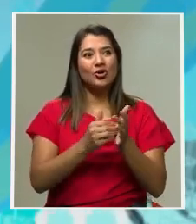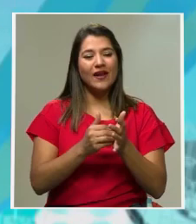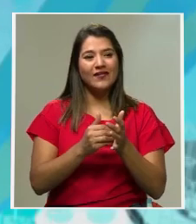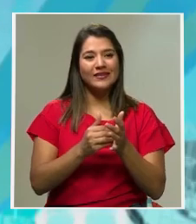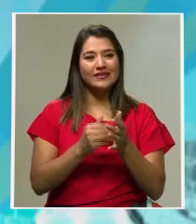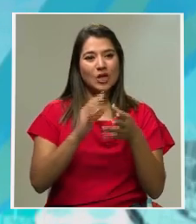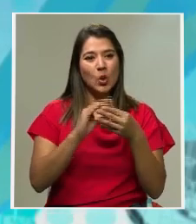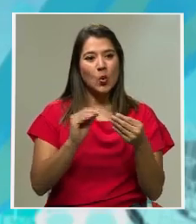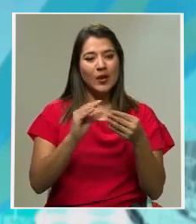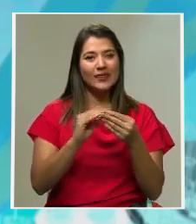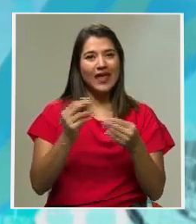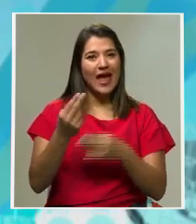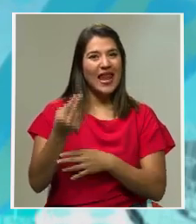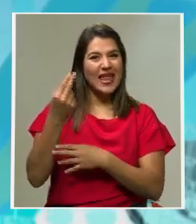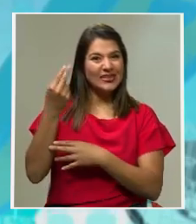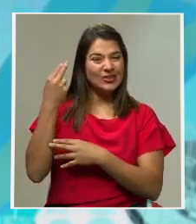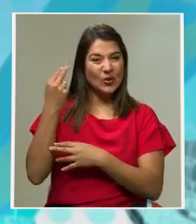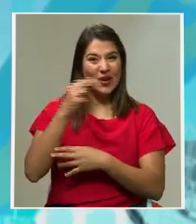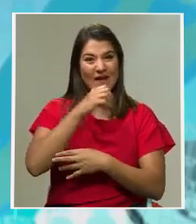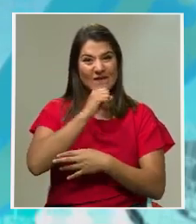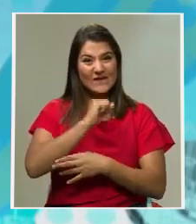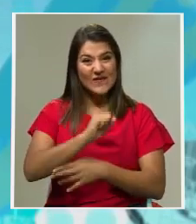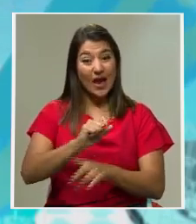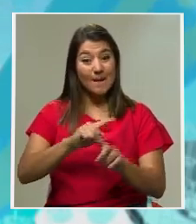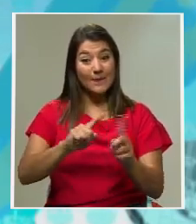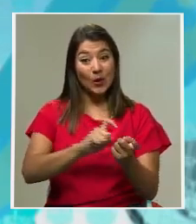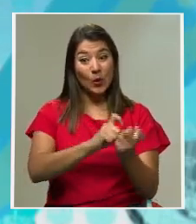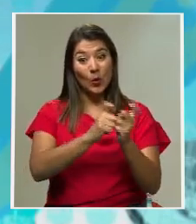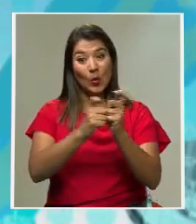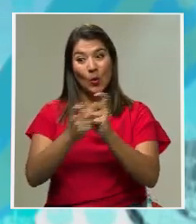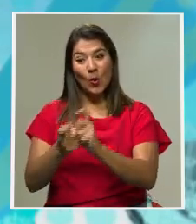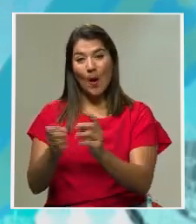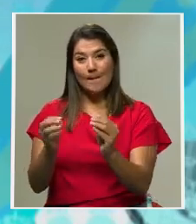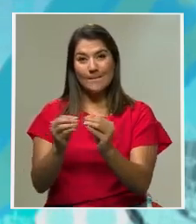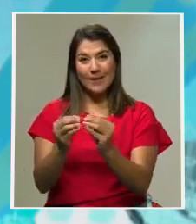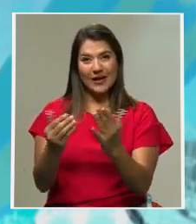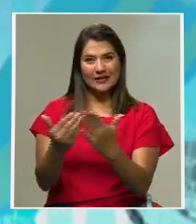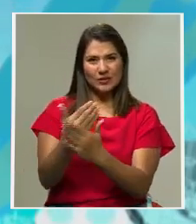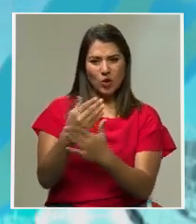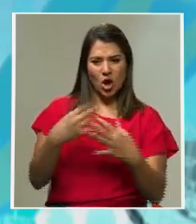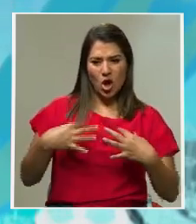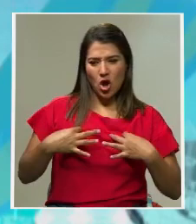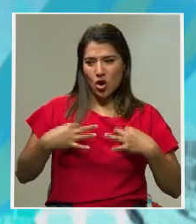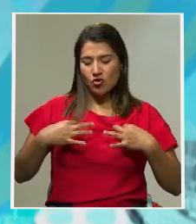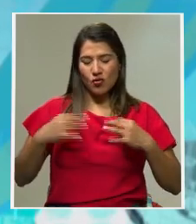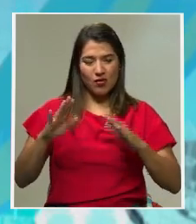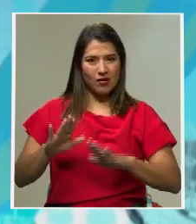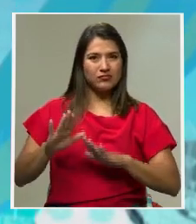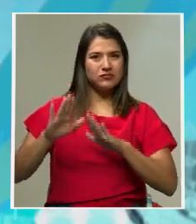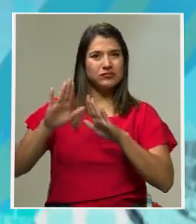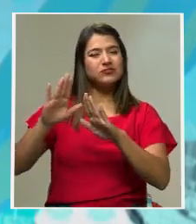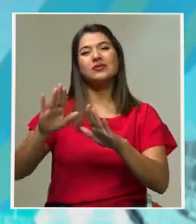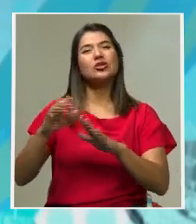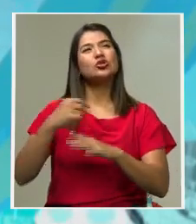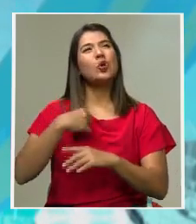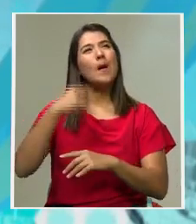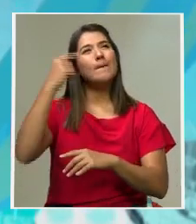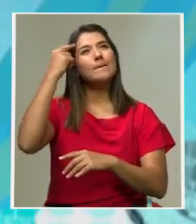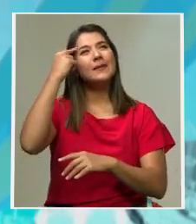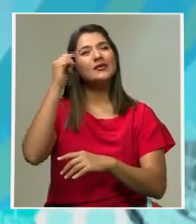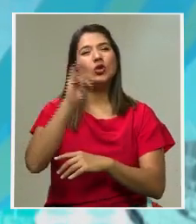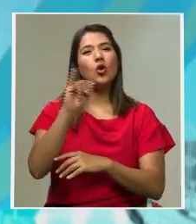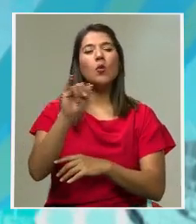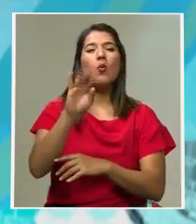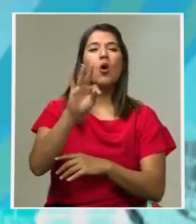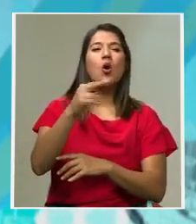época con grandes recreaciones de decorado, vestuarios magníficos, pienso en series como The